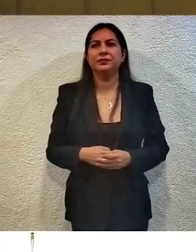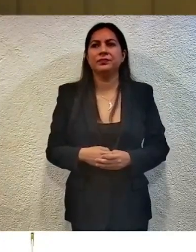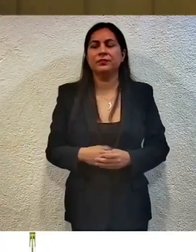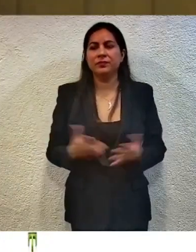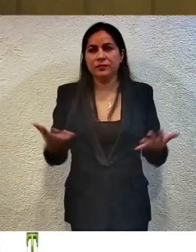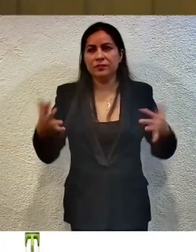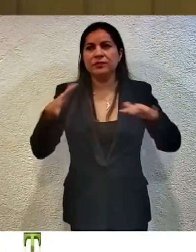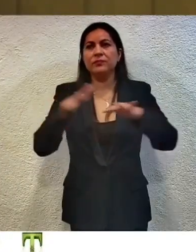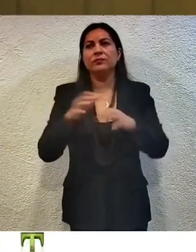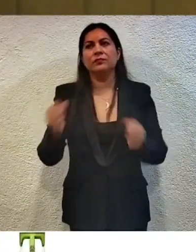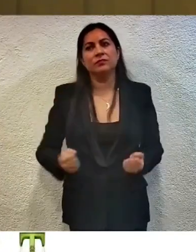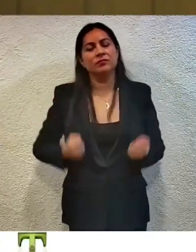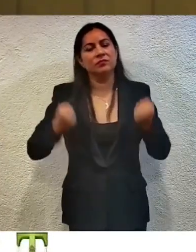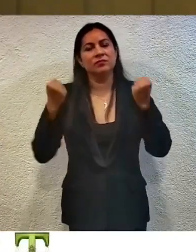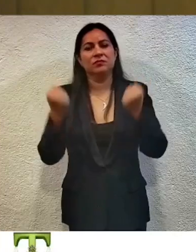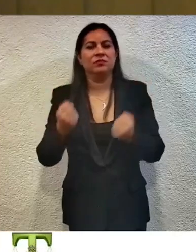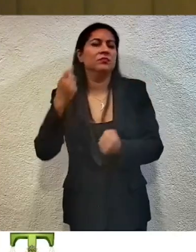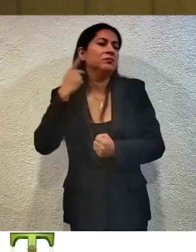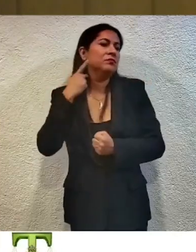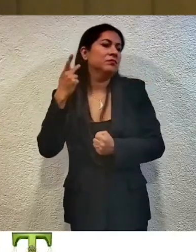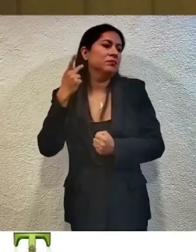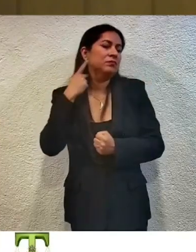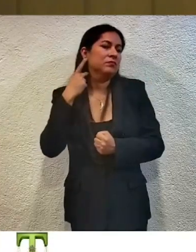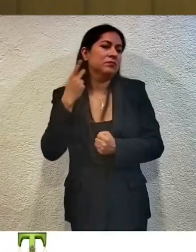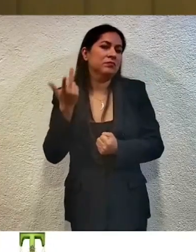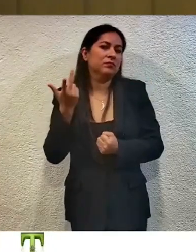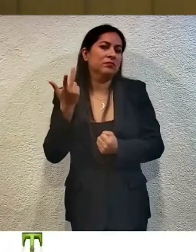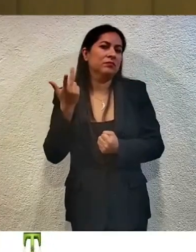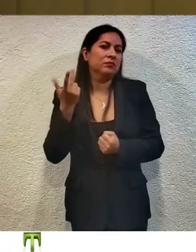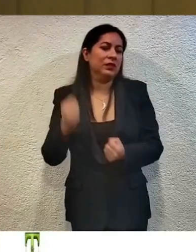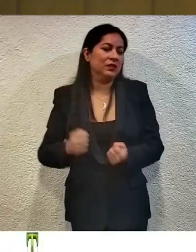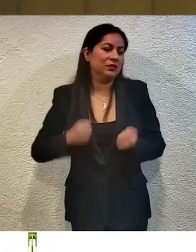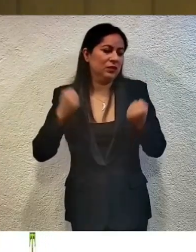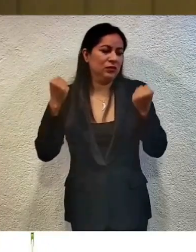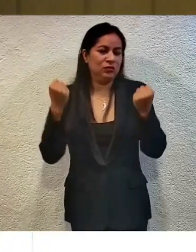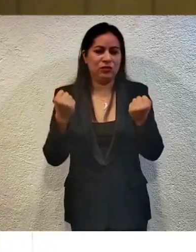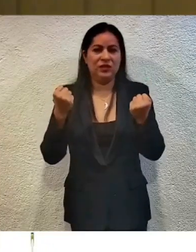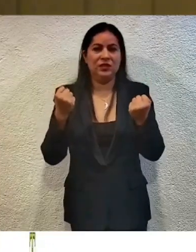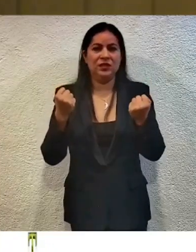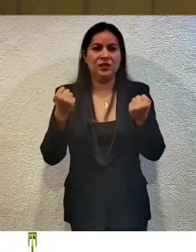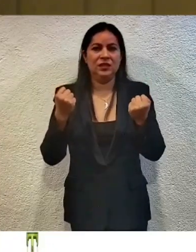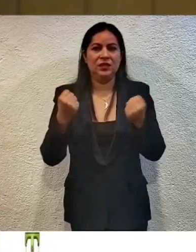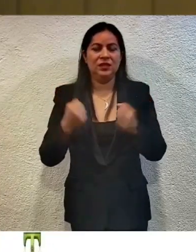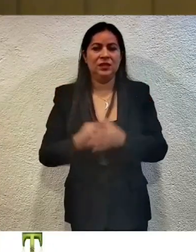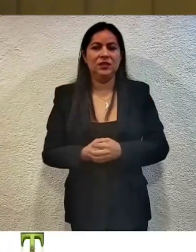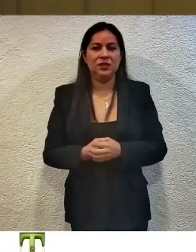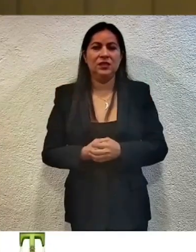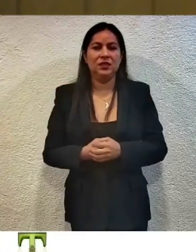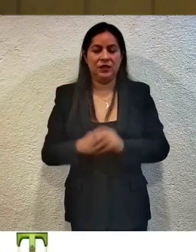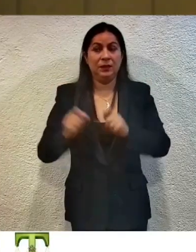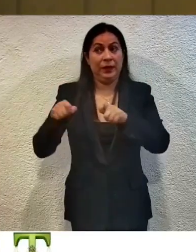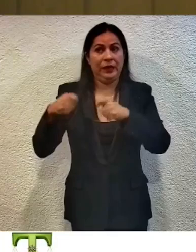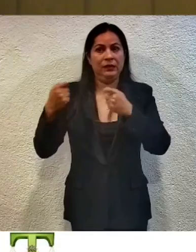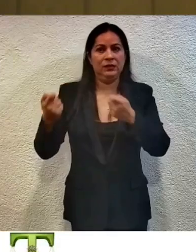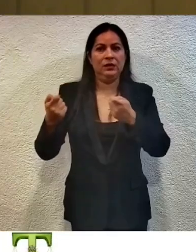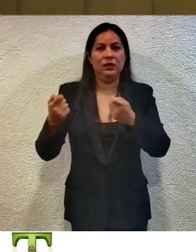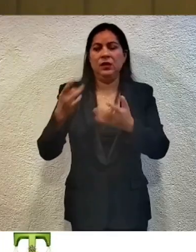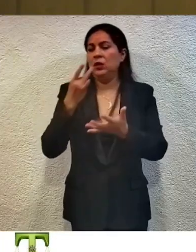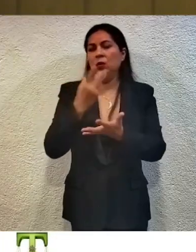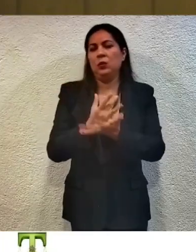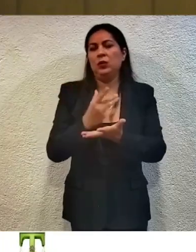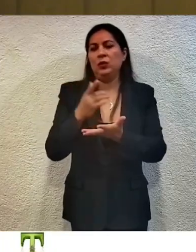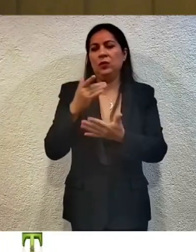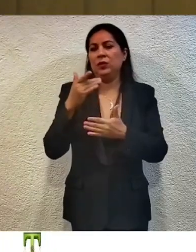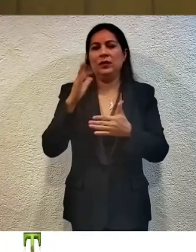conjunción de fuerzas políticas, de estas fuerzas que se van a dar no solamente en